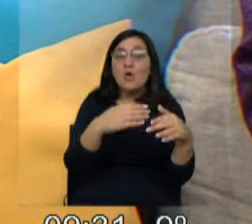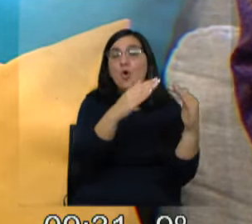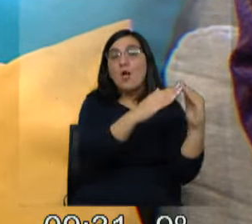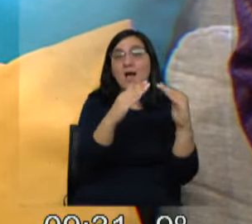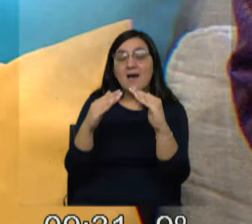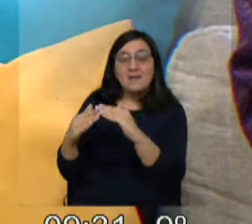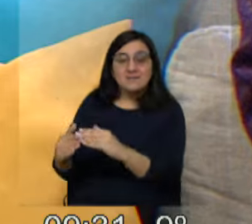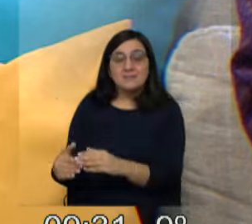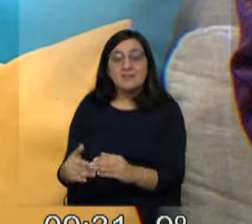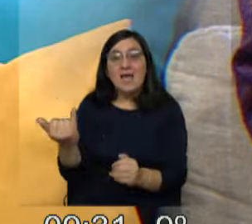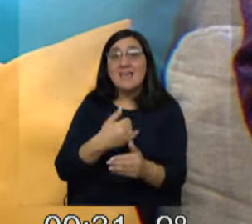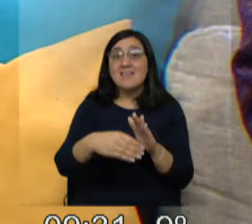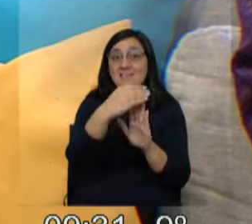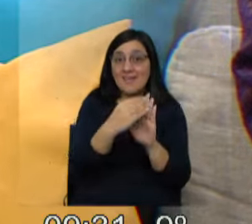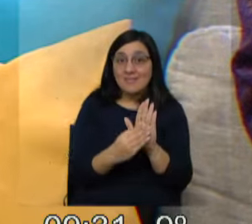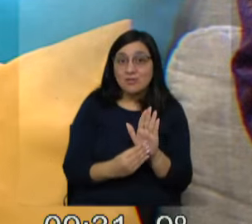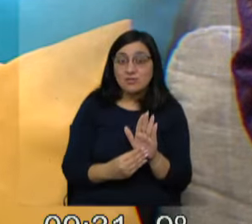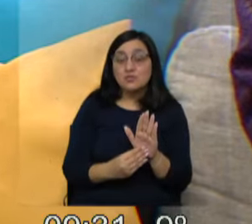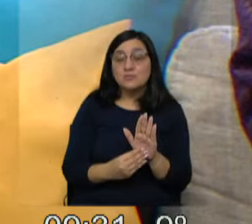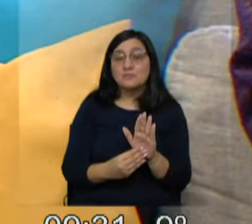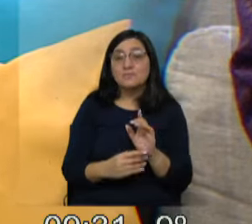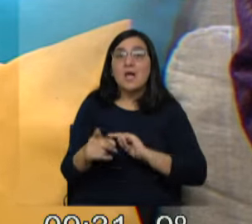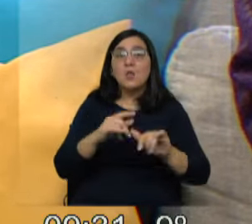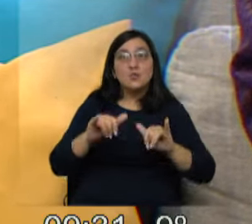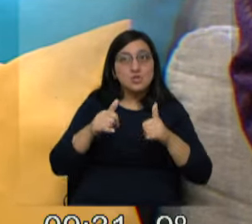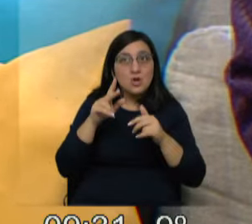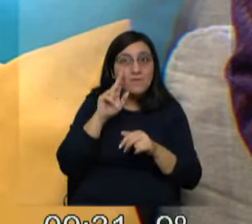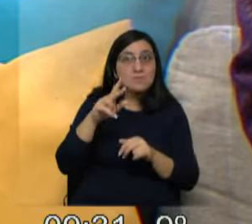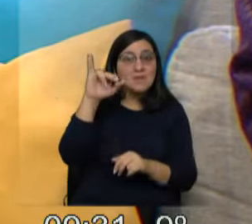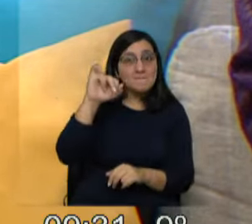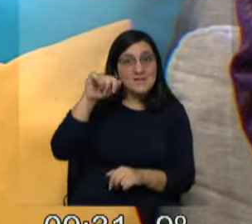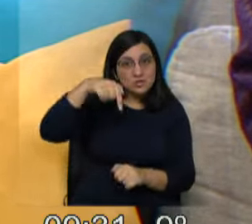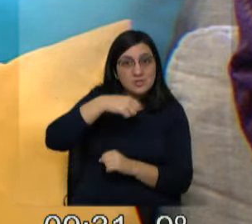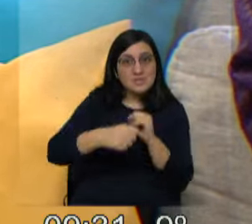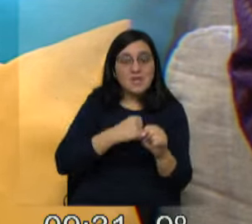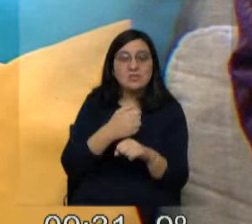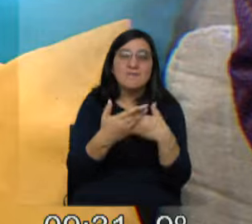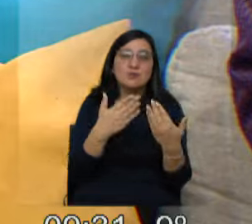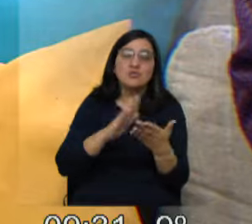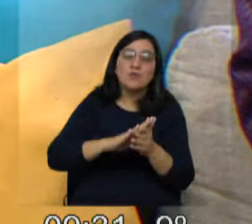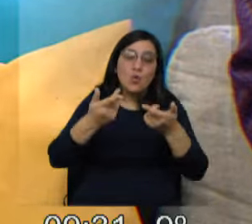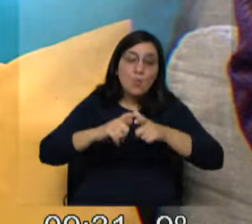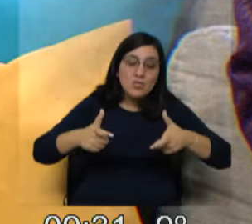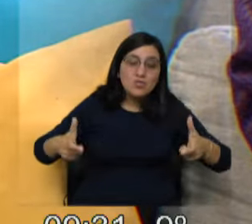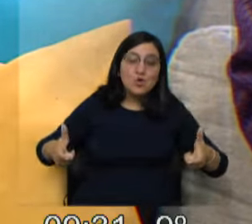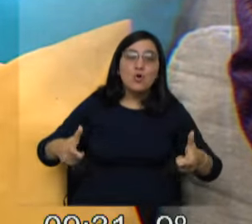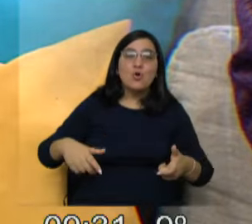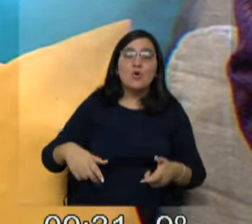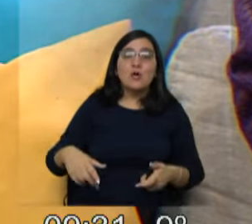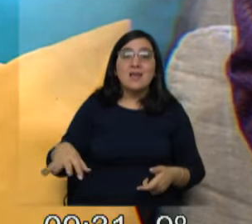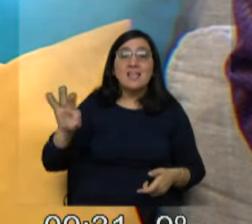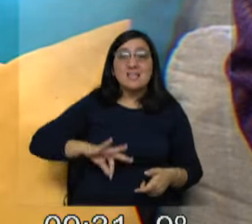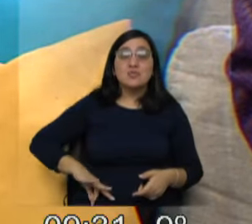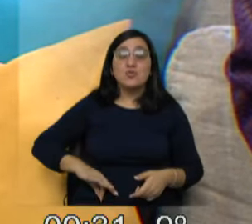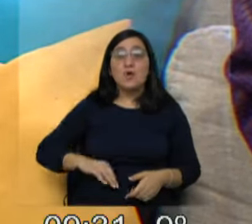que trajo datos, algunos los habíamos visto en mayo de este año, se había hablado de lo que había aumentado el ingreso a los hogares,